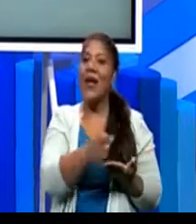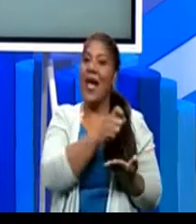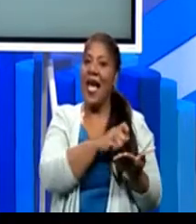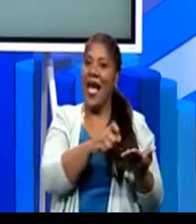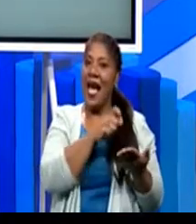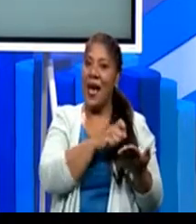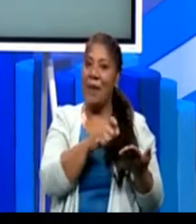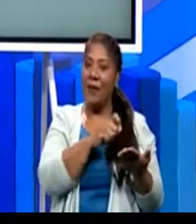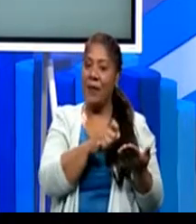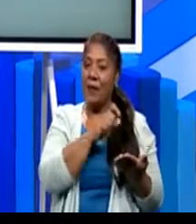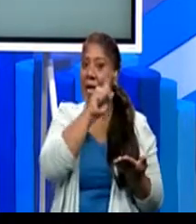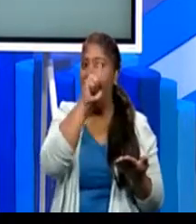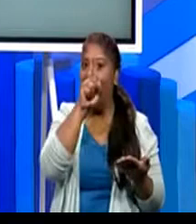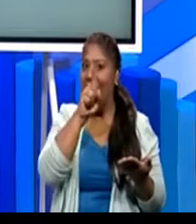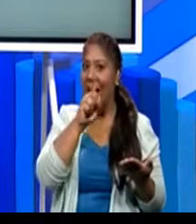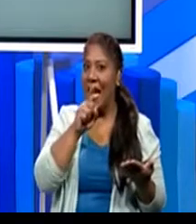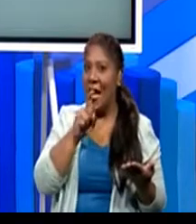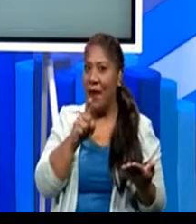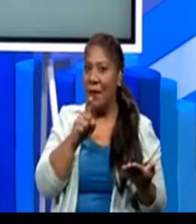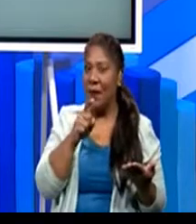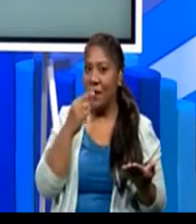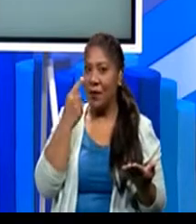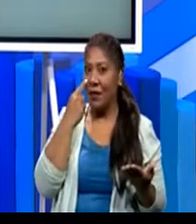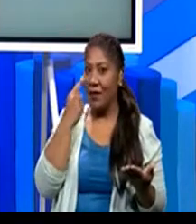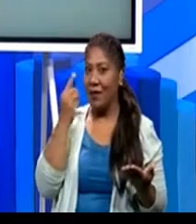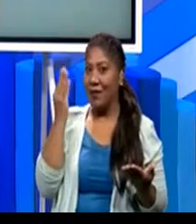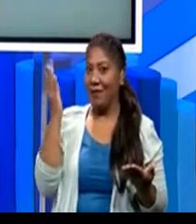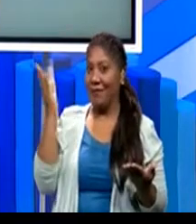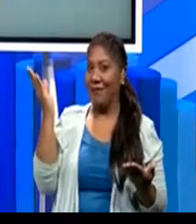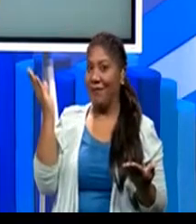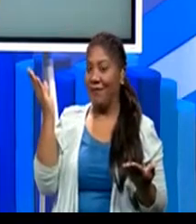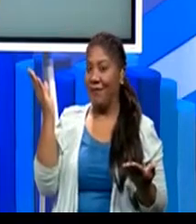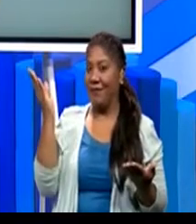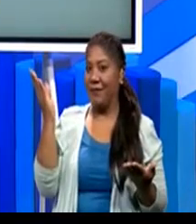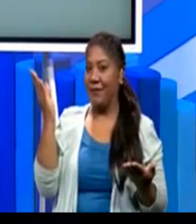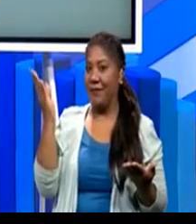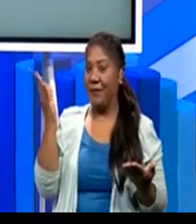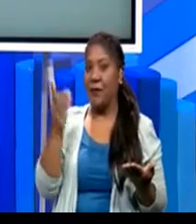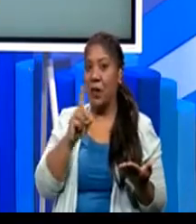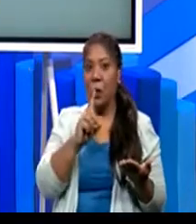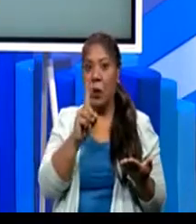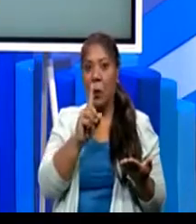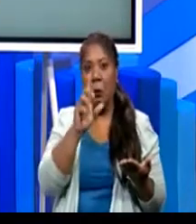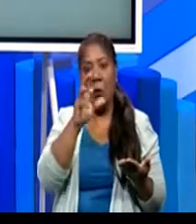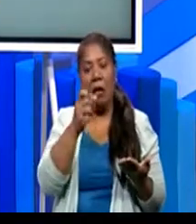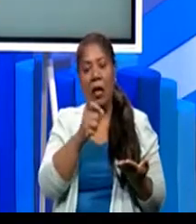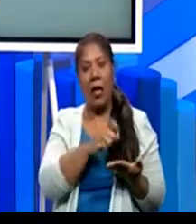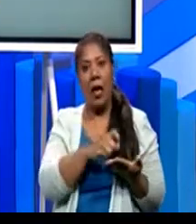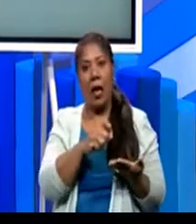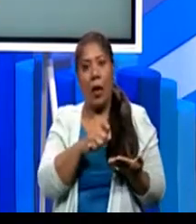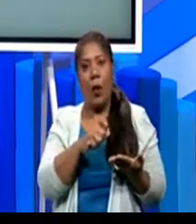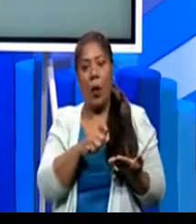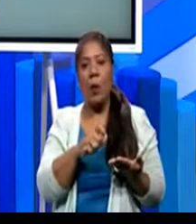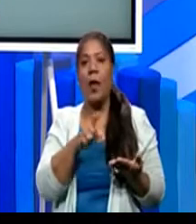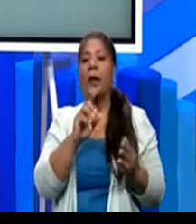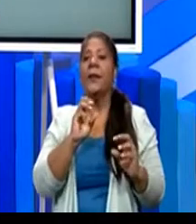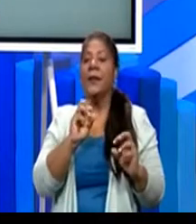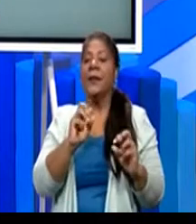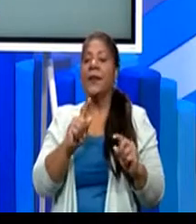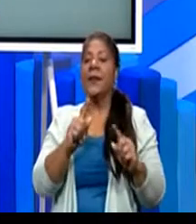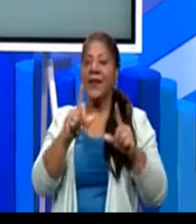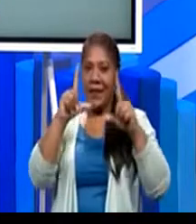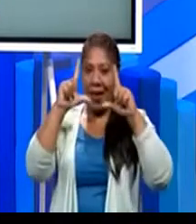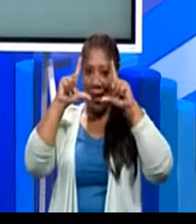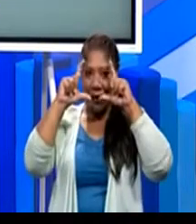anotar las preguntas que aparecen en la pantalla. Si no quieren copiarlo, pueden usar sus